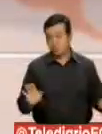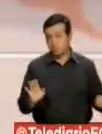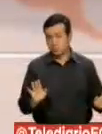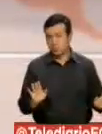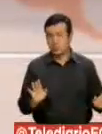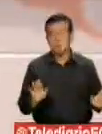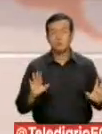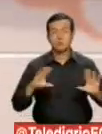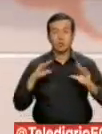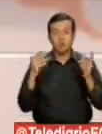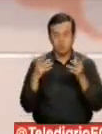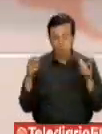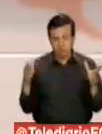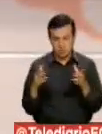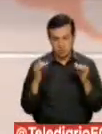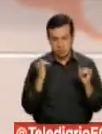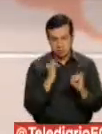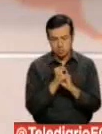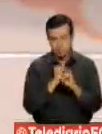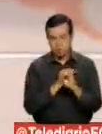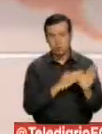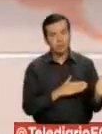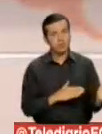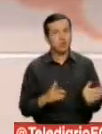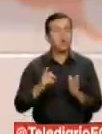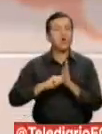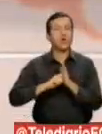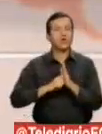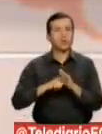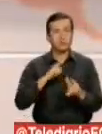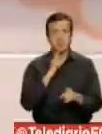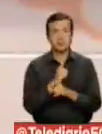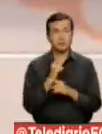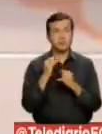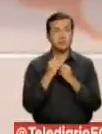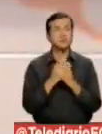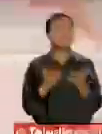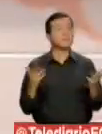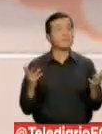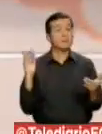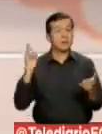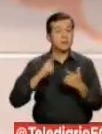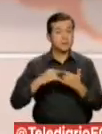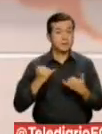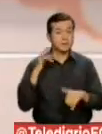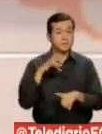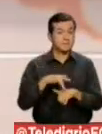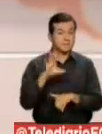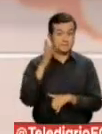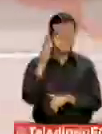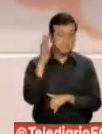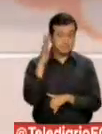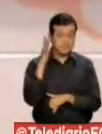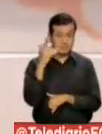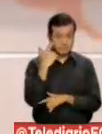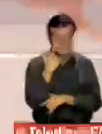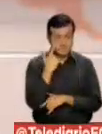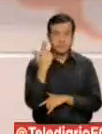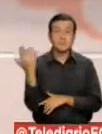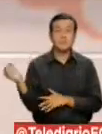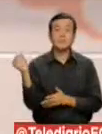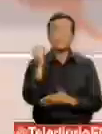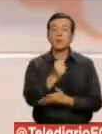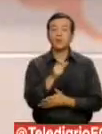se conformó un comité interinstitucional que la Contraloría en esta ocasión tampoco topa, haciendo comparecer